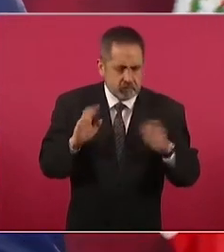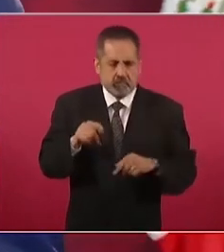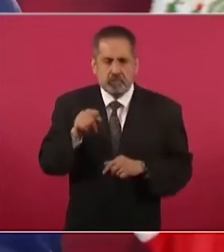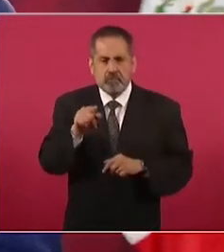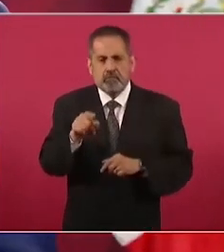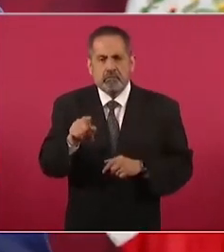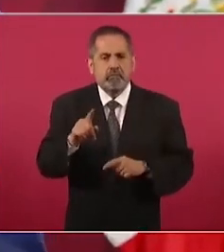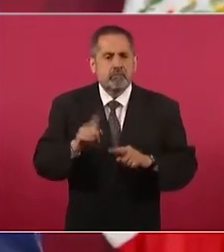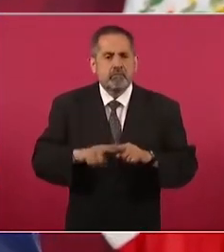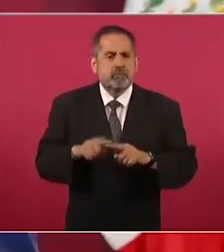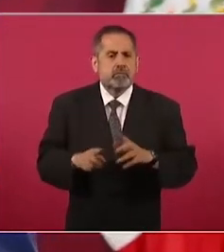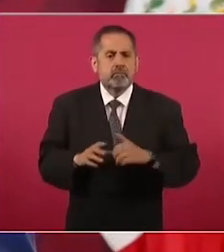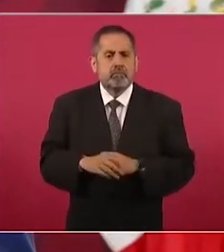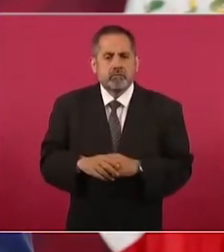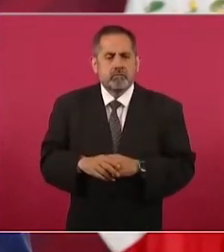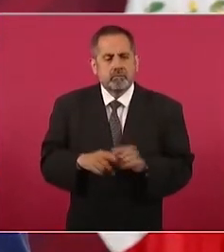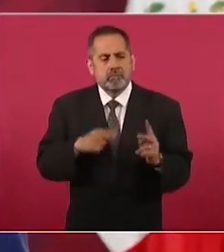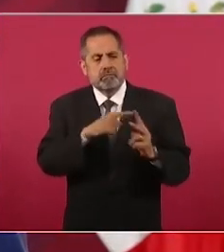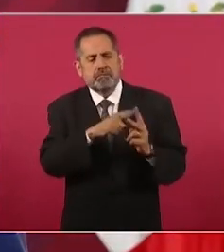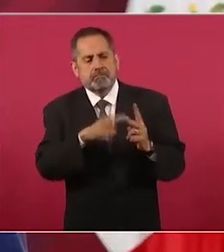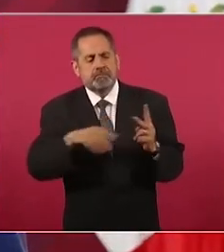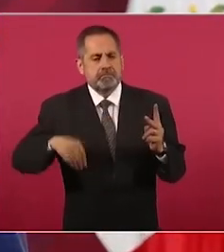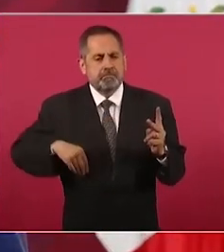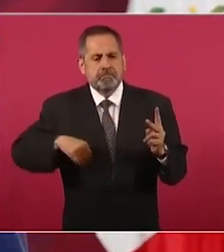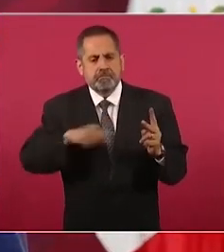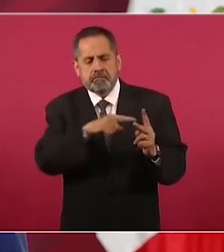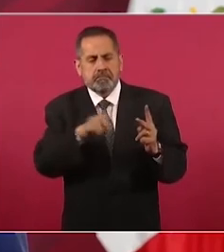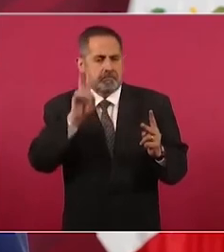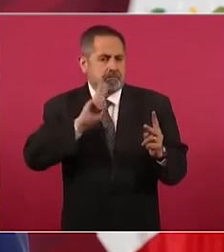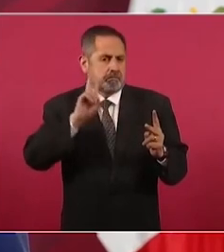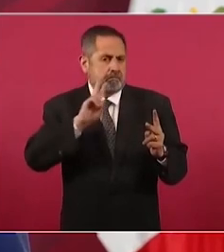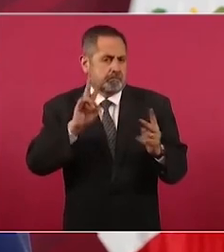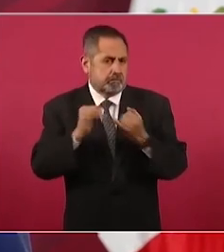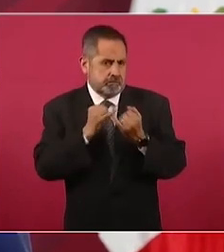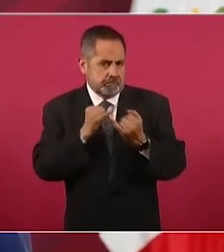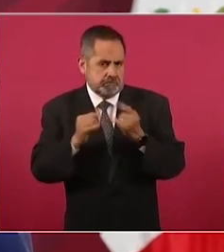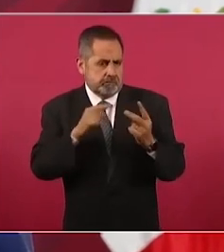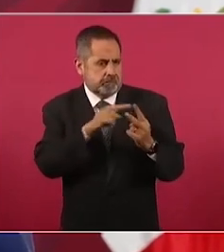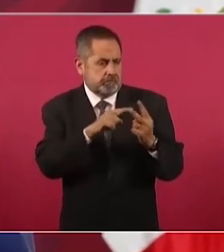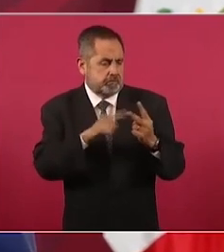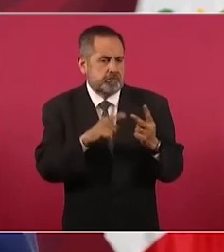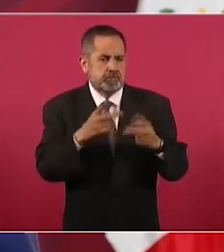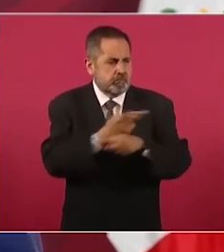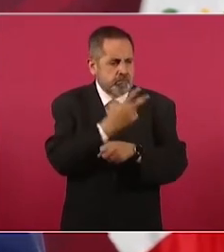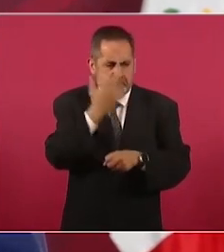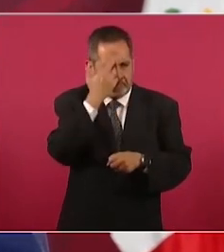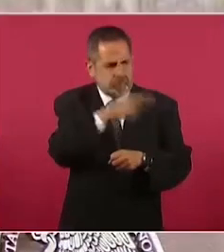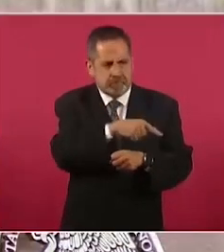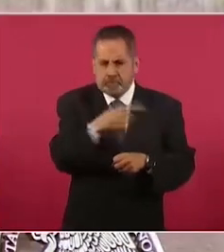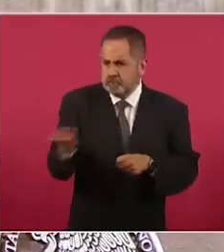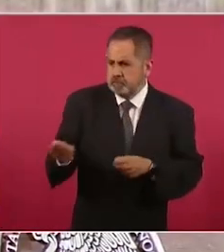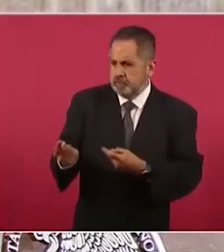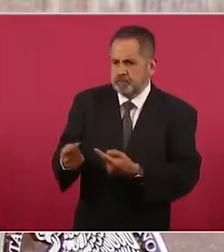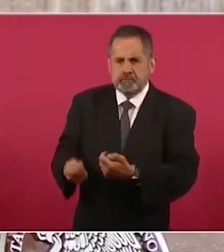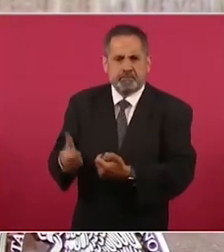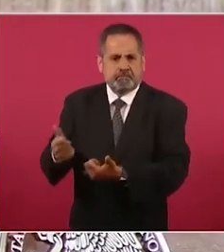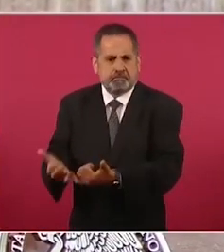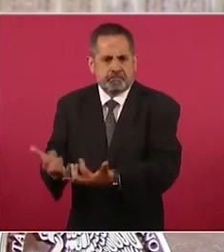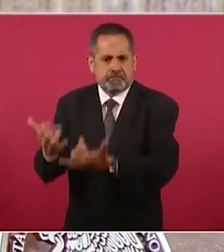los presuntos responsables, las causas, móviles, todo eso.